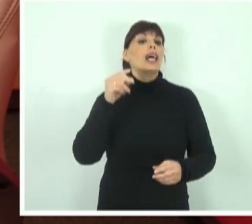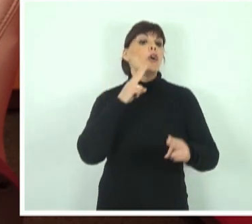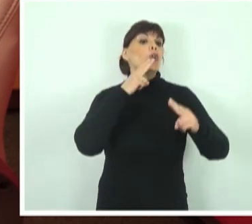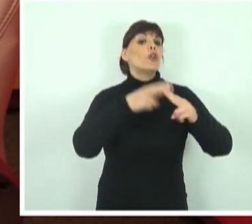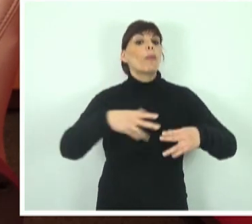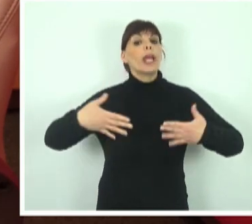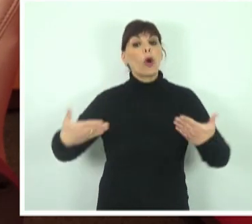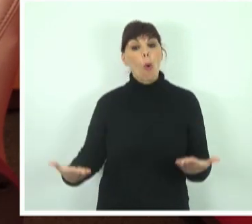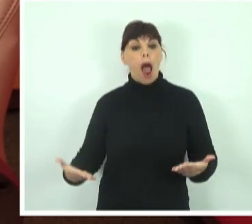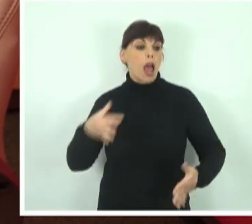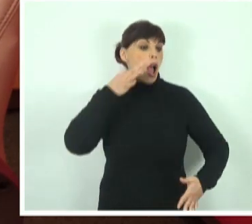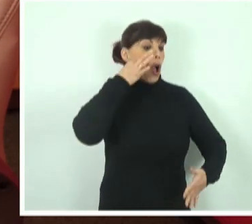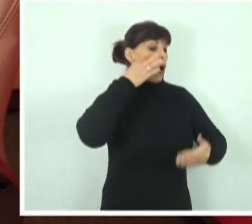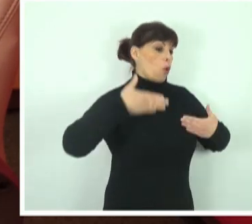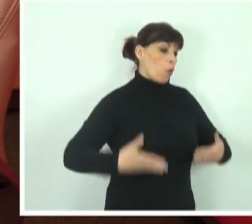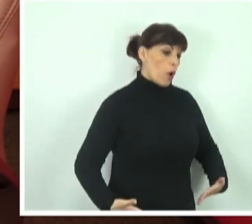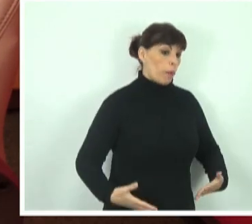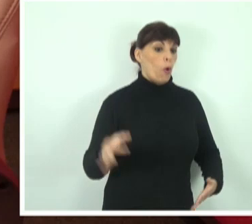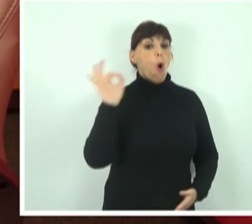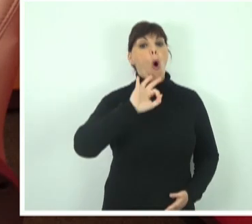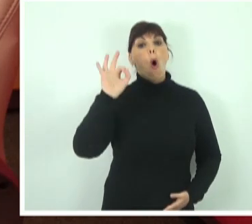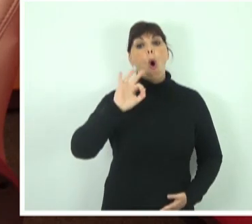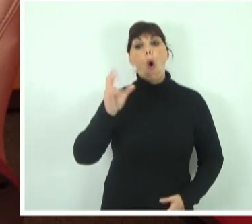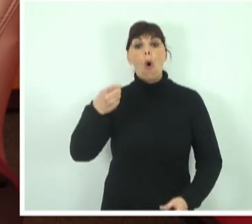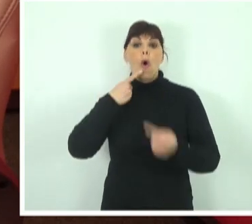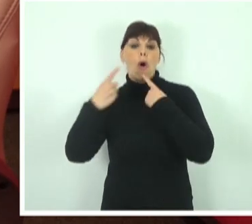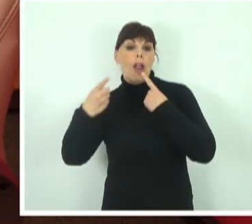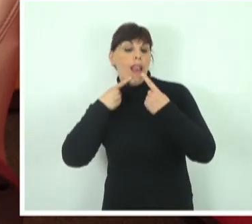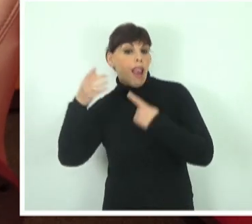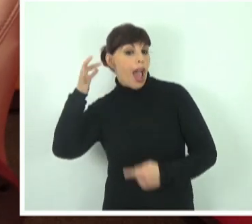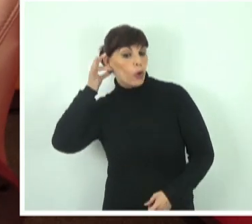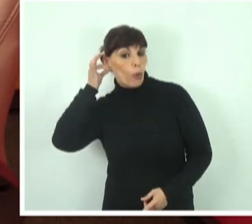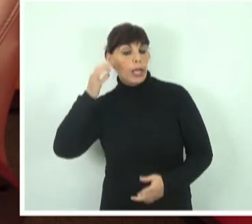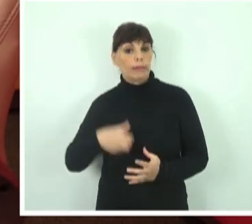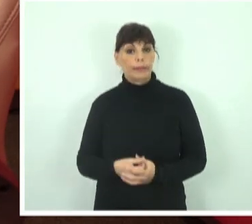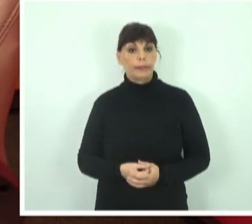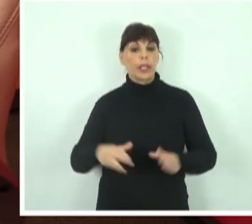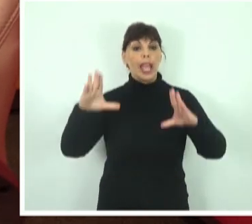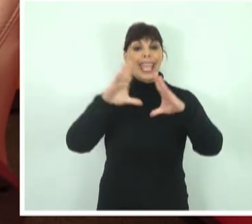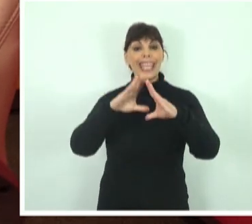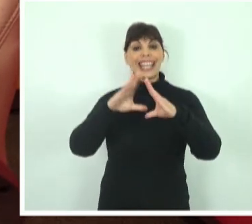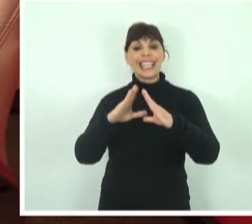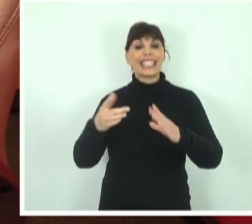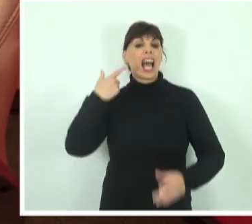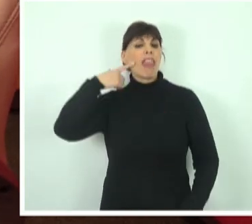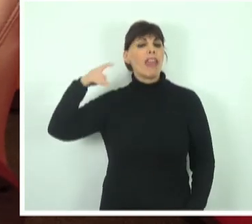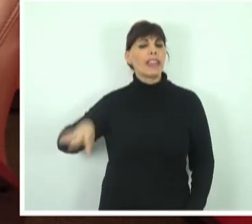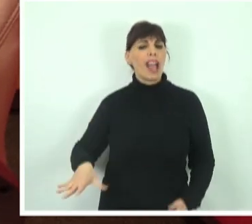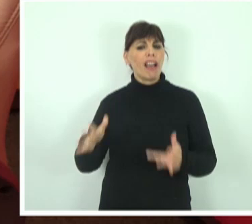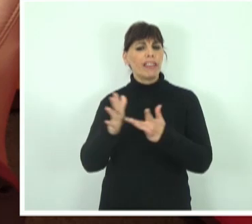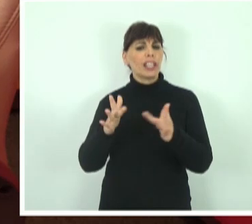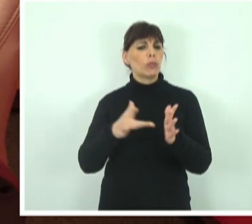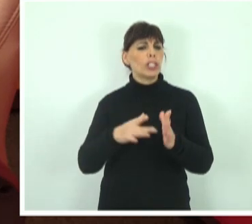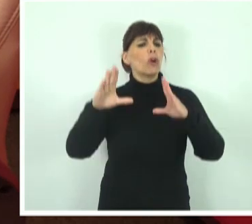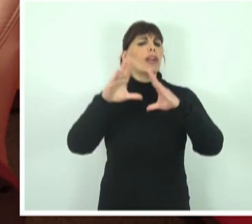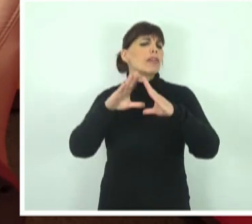Le llama también la novia, la iglesia de Jesucristo. ¿Qué es la